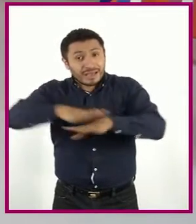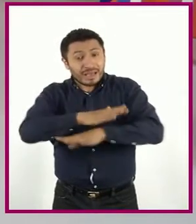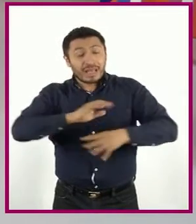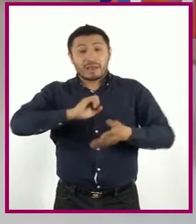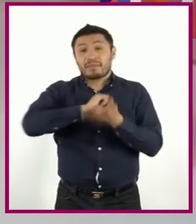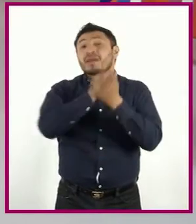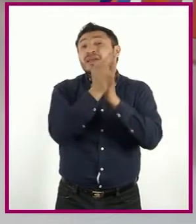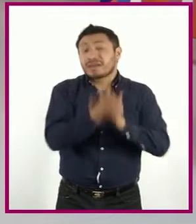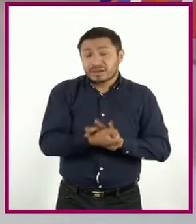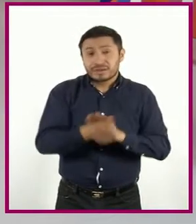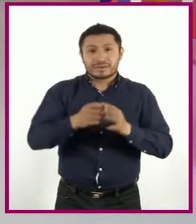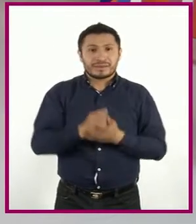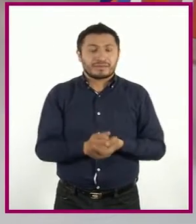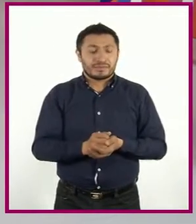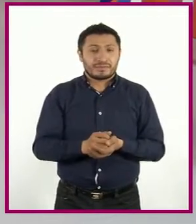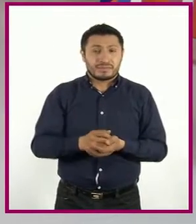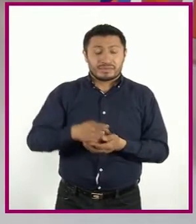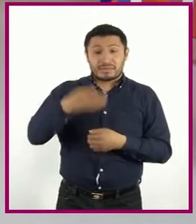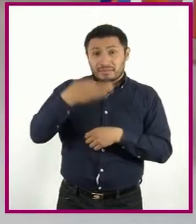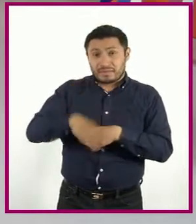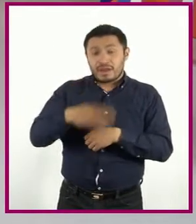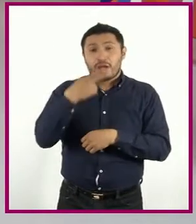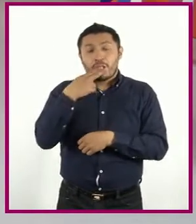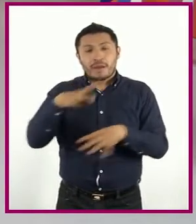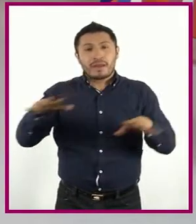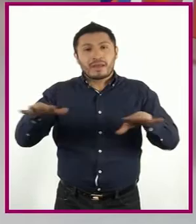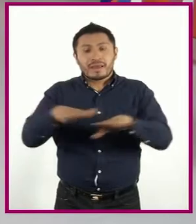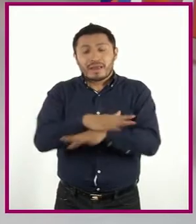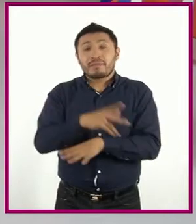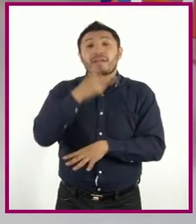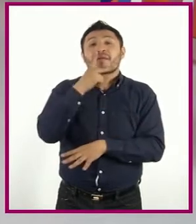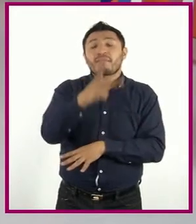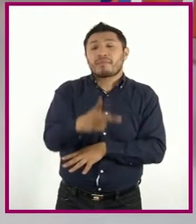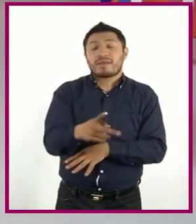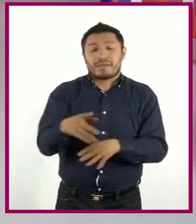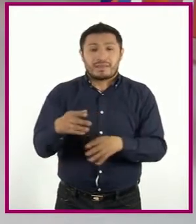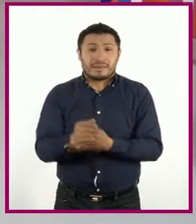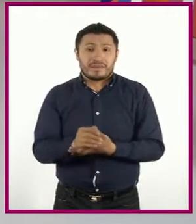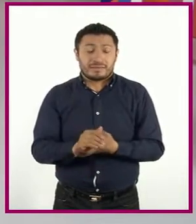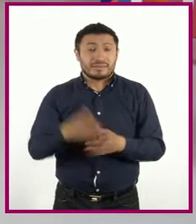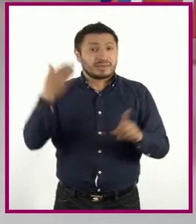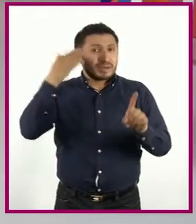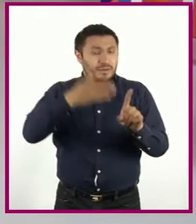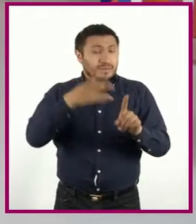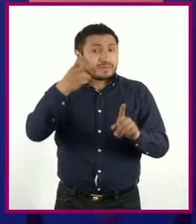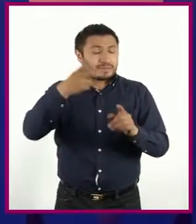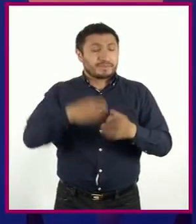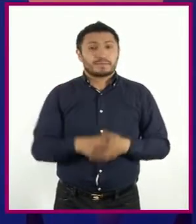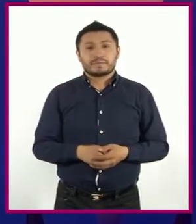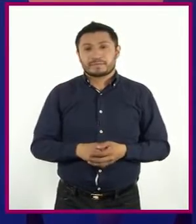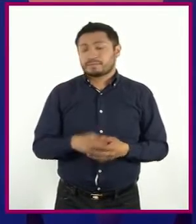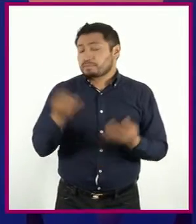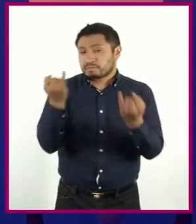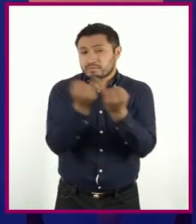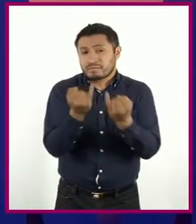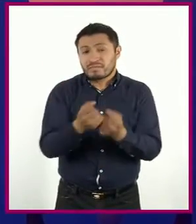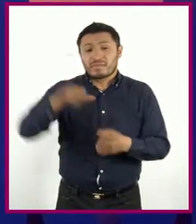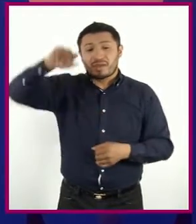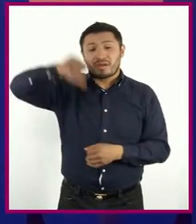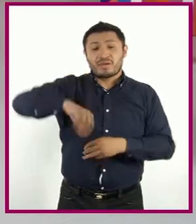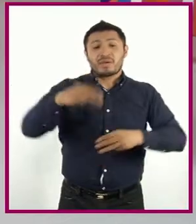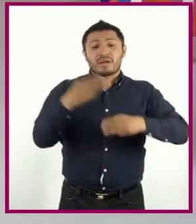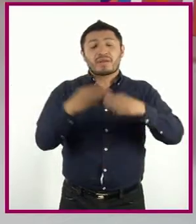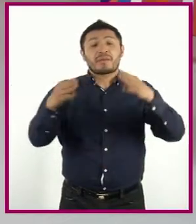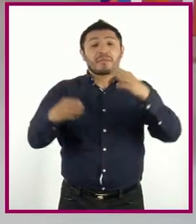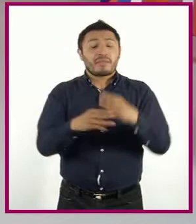pronominal, mientras que usar sustitutos léxicos y pronominales, nuestro propósito. Los materiales que van a